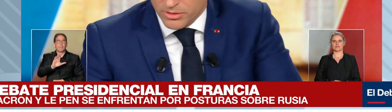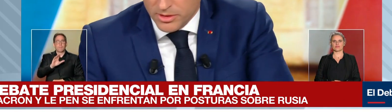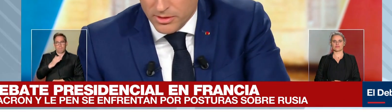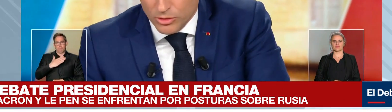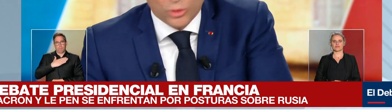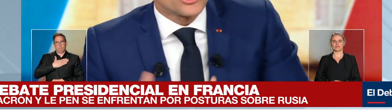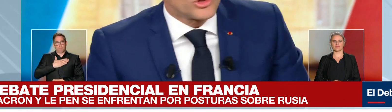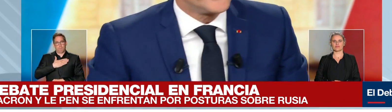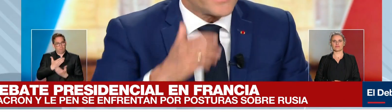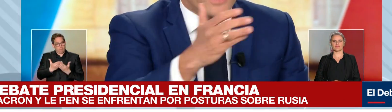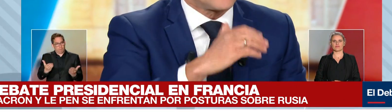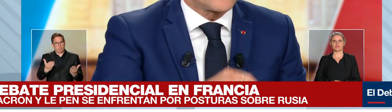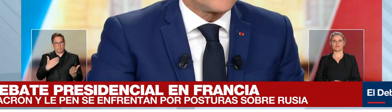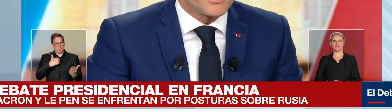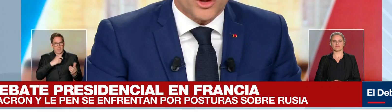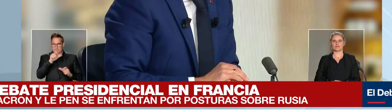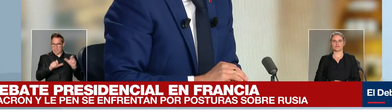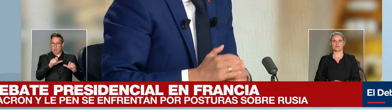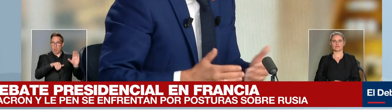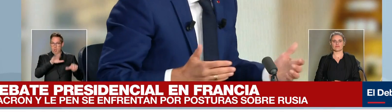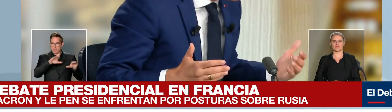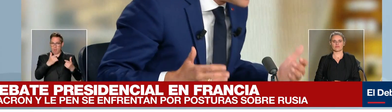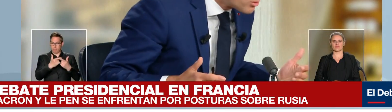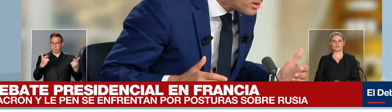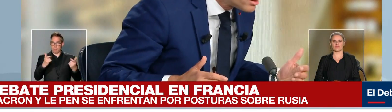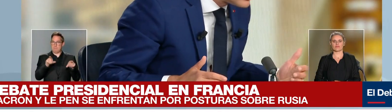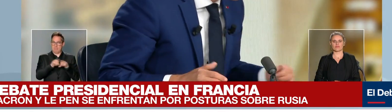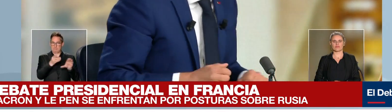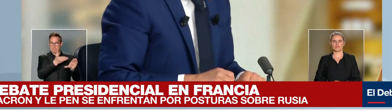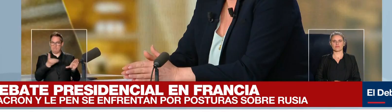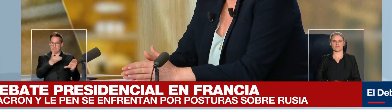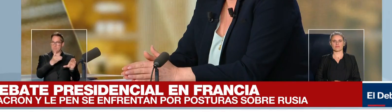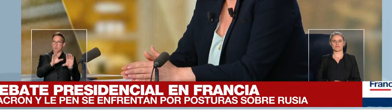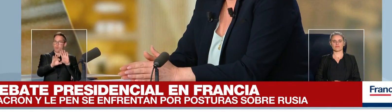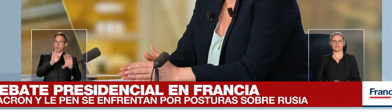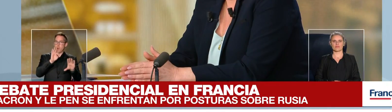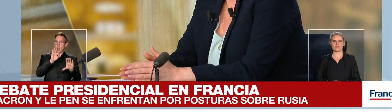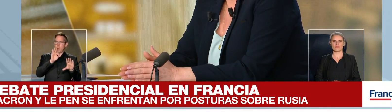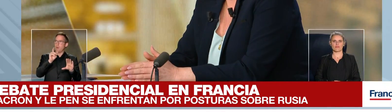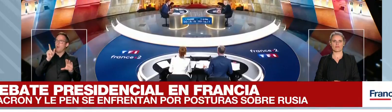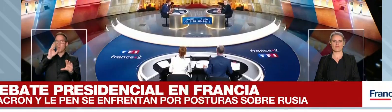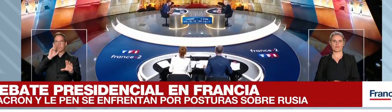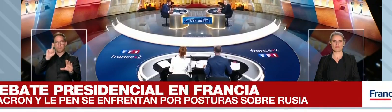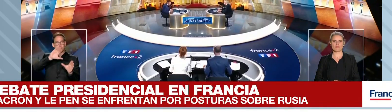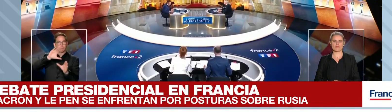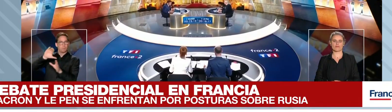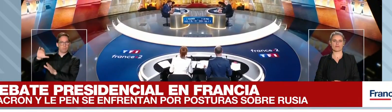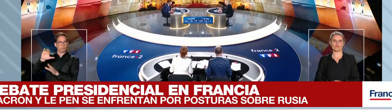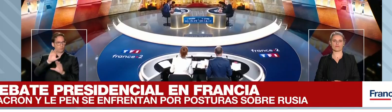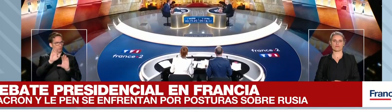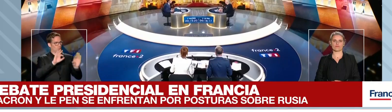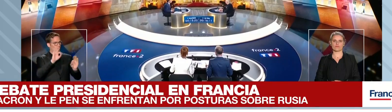Simplemente le estoy diciendo que otros candidatos que defienden ideas como los suyos no tomaron las mismas elecciones y encontraron